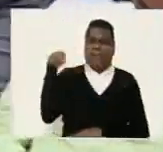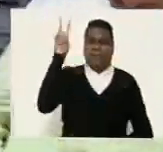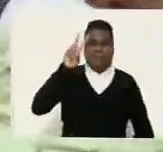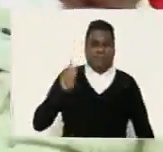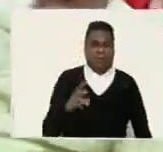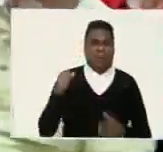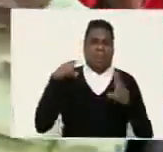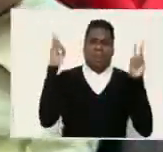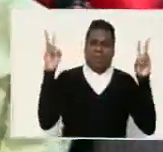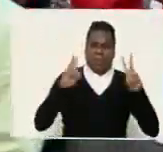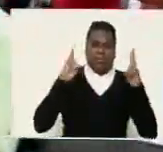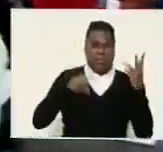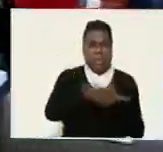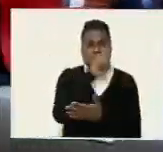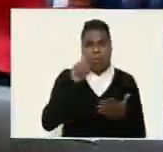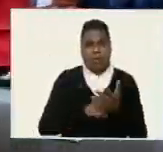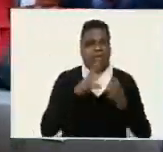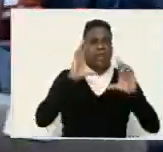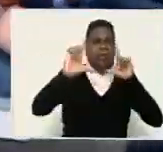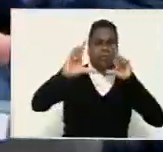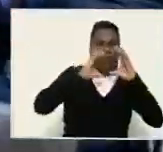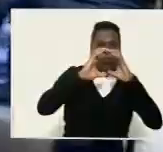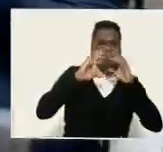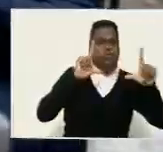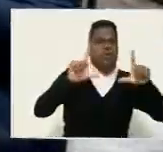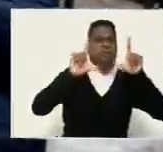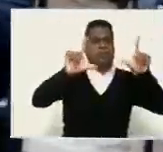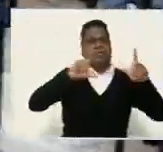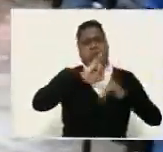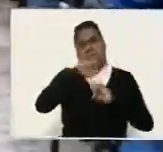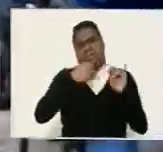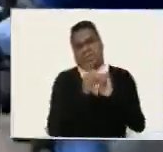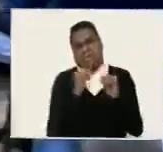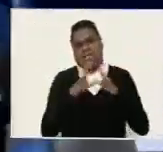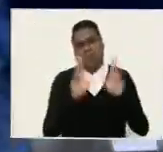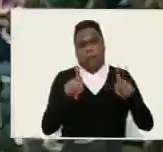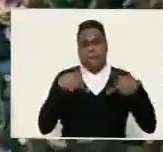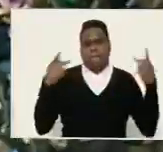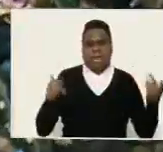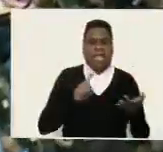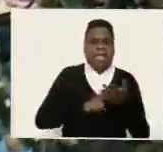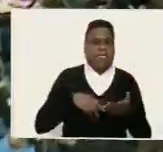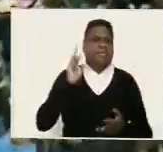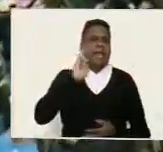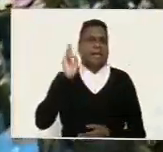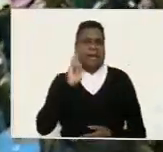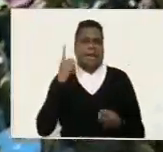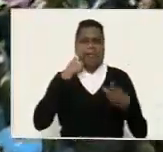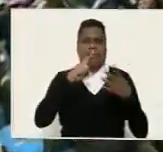la victoria en los medios de comunicación, en los medios impresos, en los medios digitales.